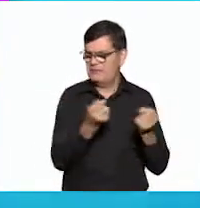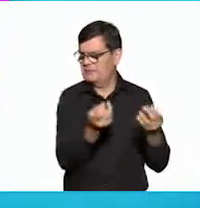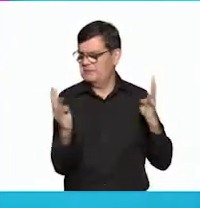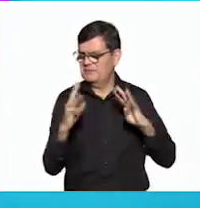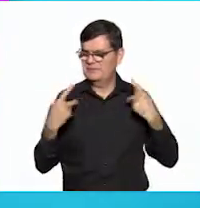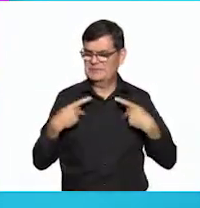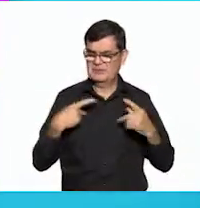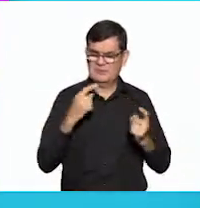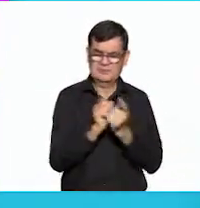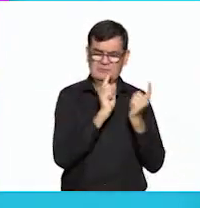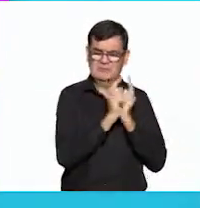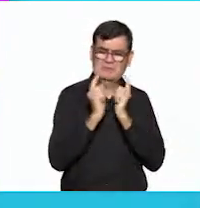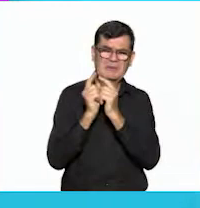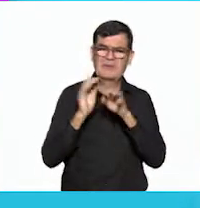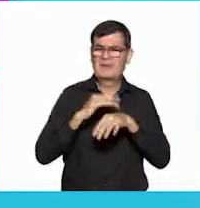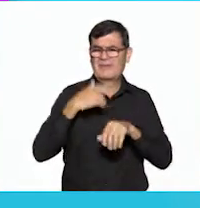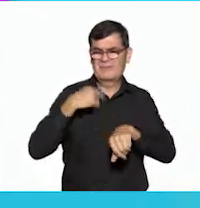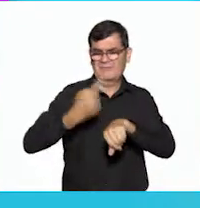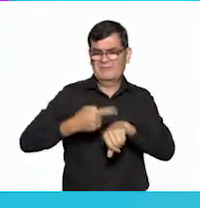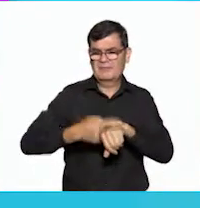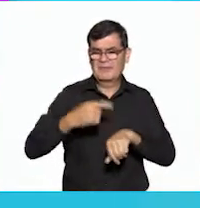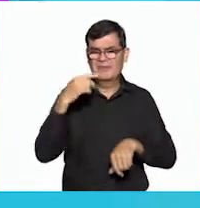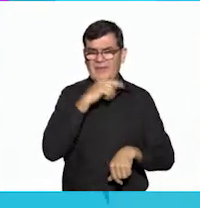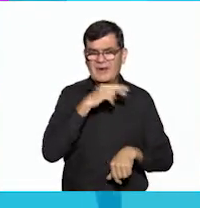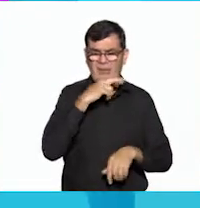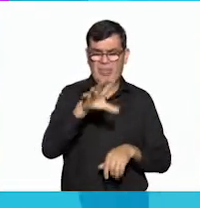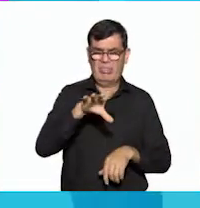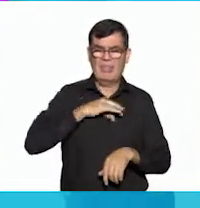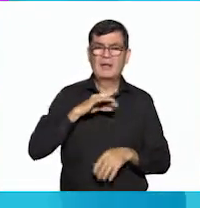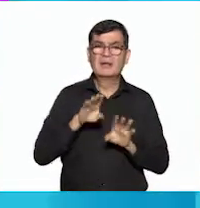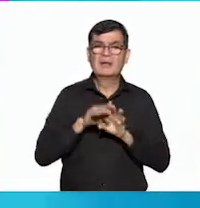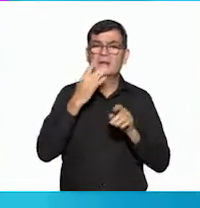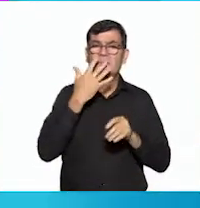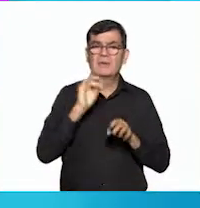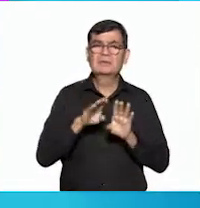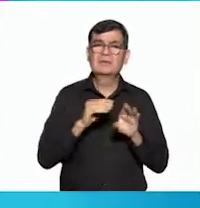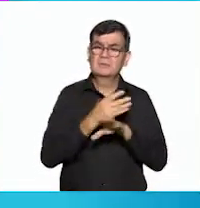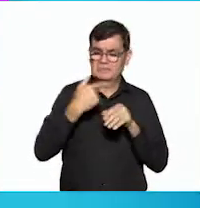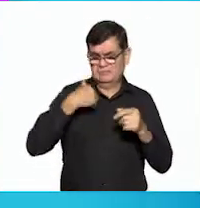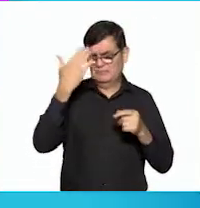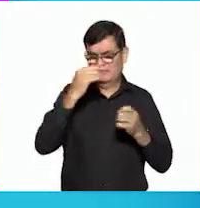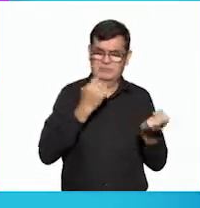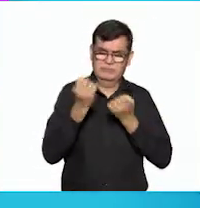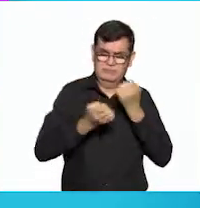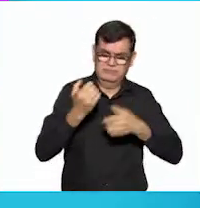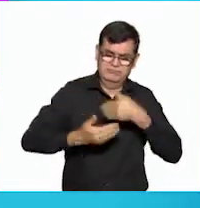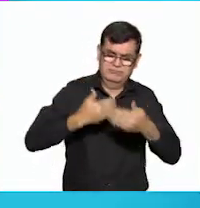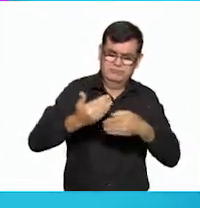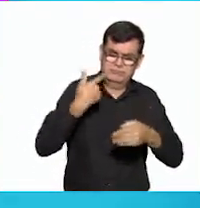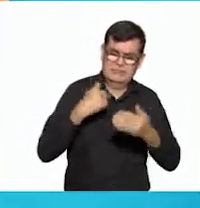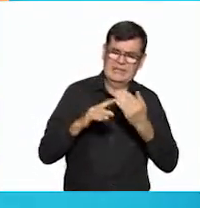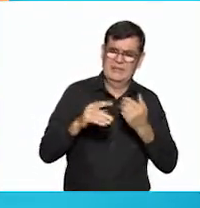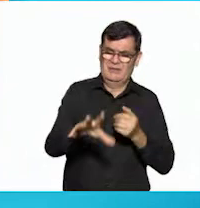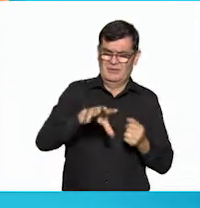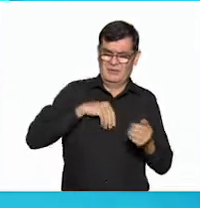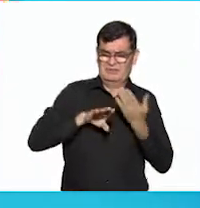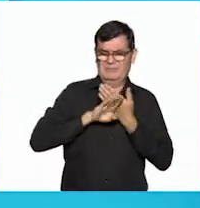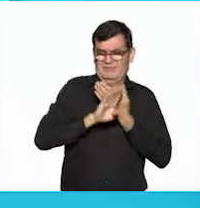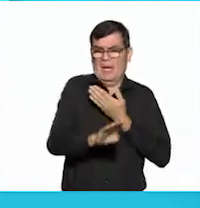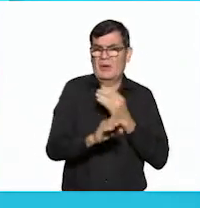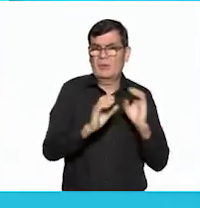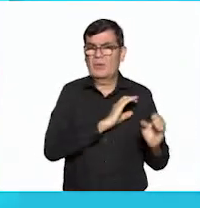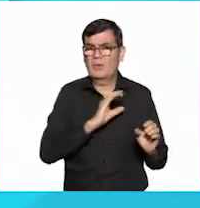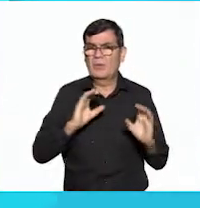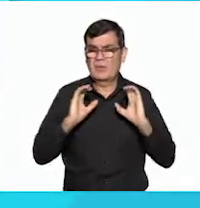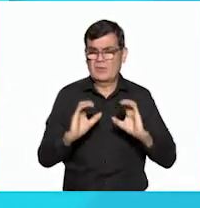personas. Por eso hay que continuar cuidándonos siguiendo las buenas prácticas que ya todos conocemos para evitar contagiarnos.